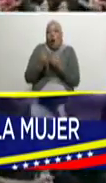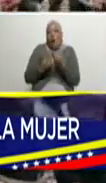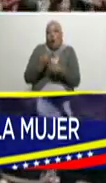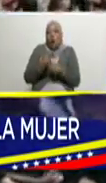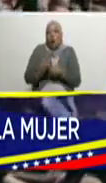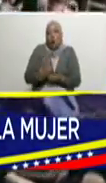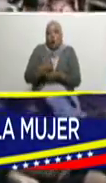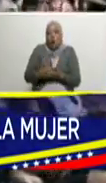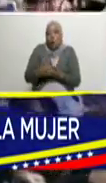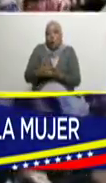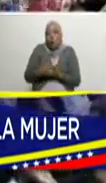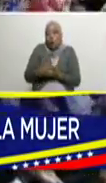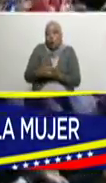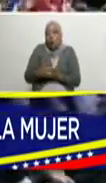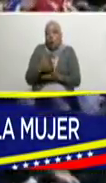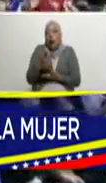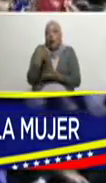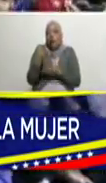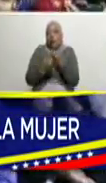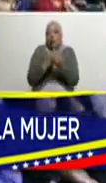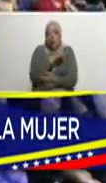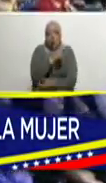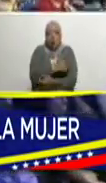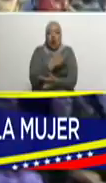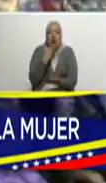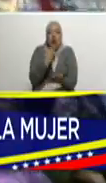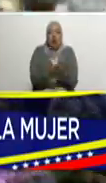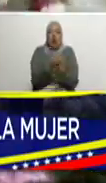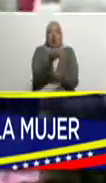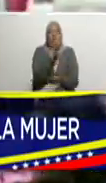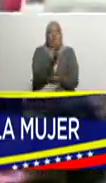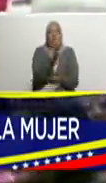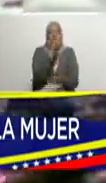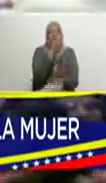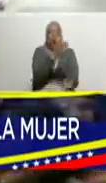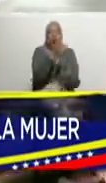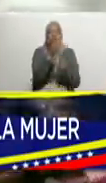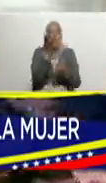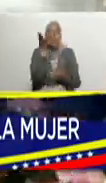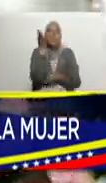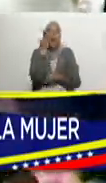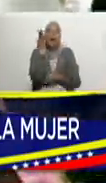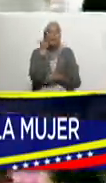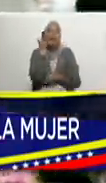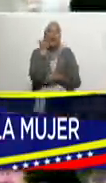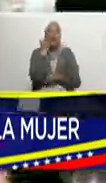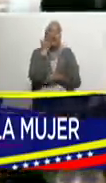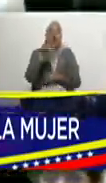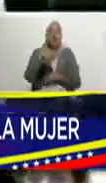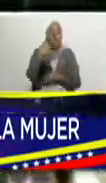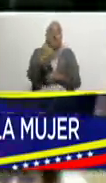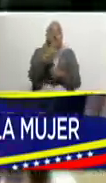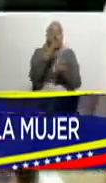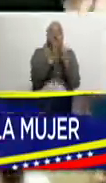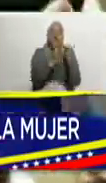la creación y el fortalecimiento del CLAT materno dirigido a las mujeres posparto